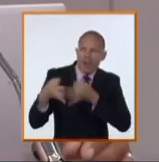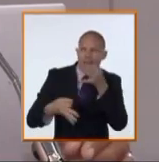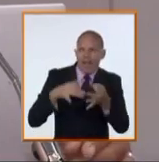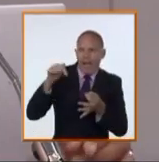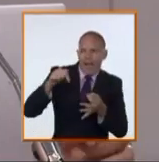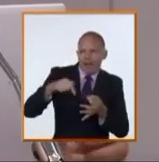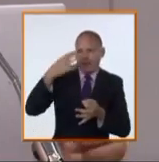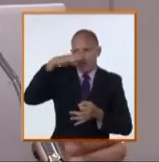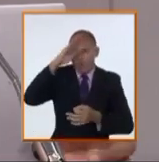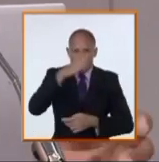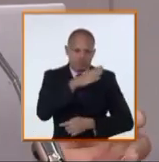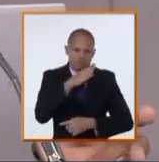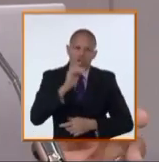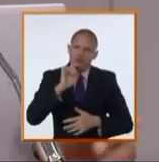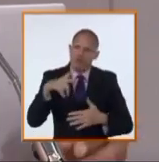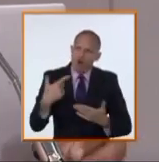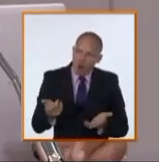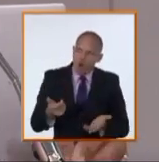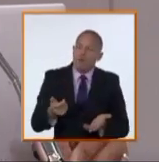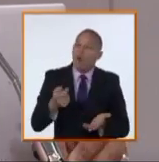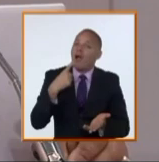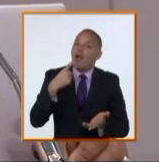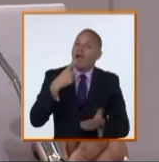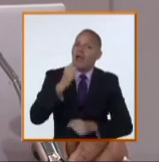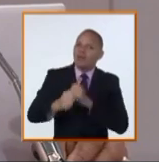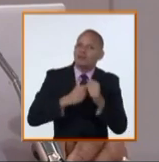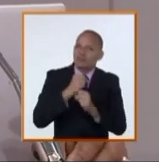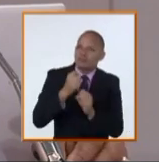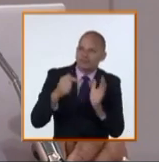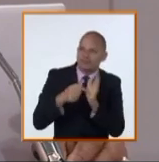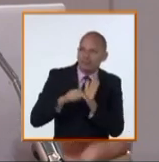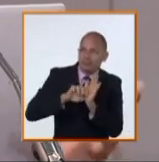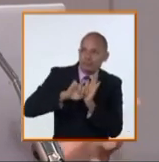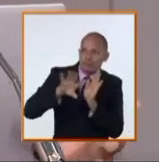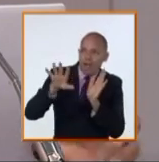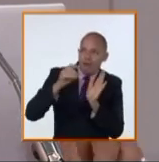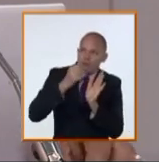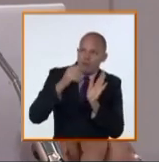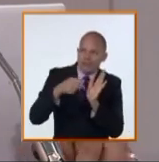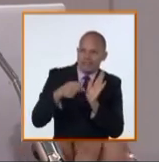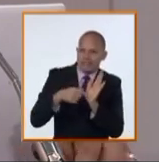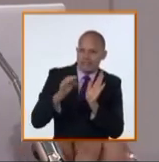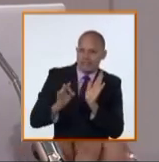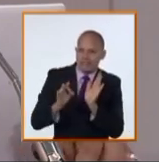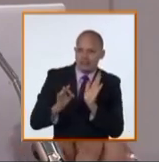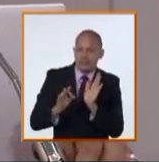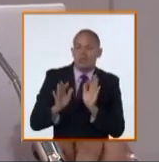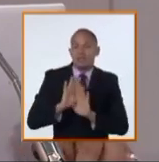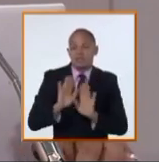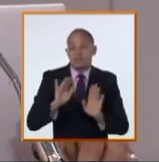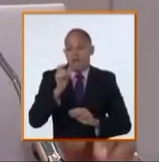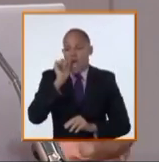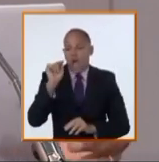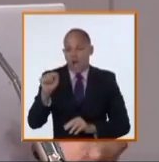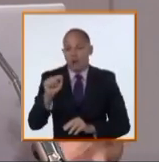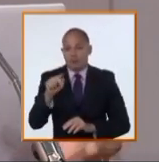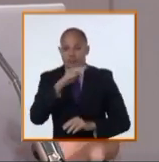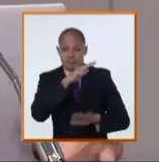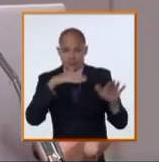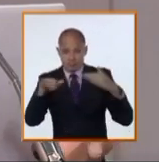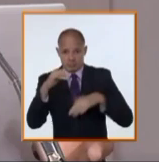es importante también hablar de que como se como expresaba el viceministro